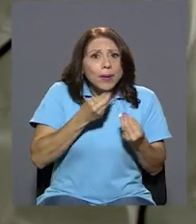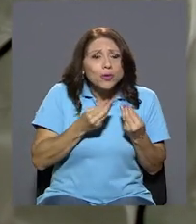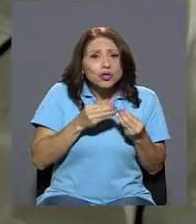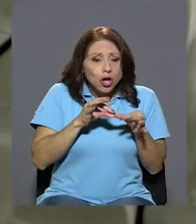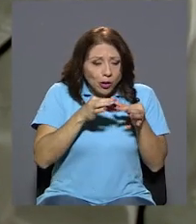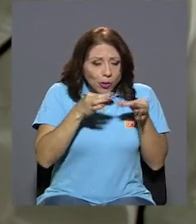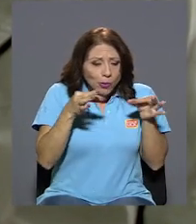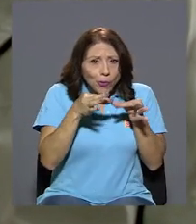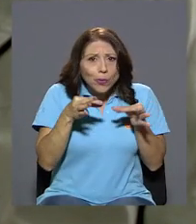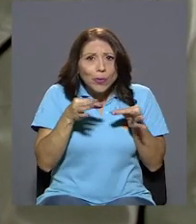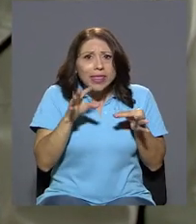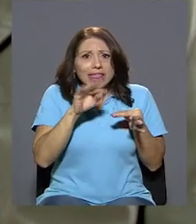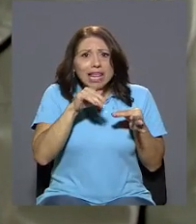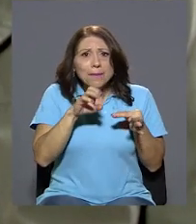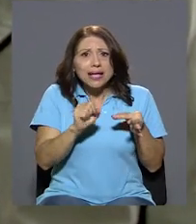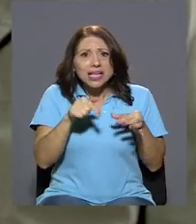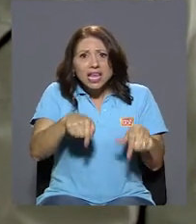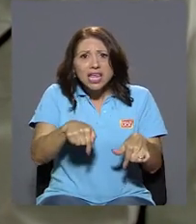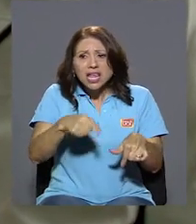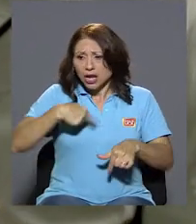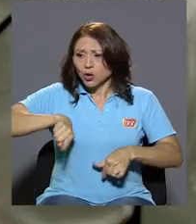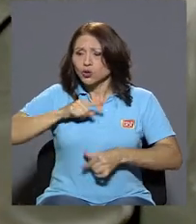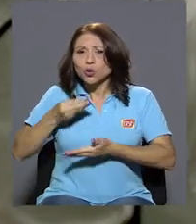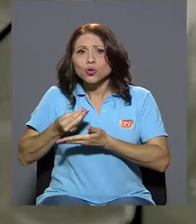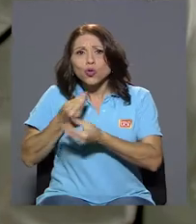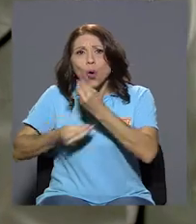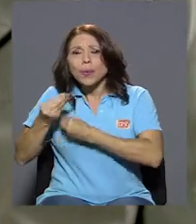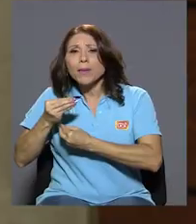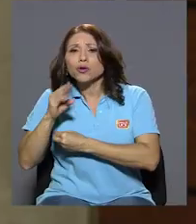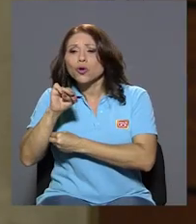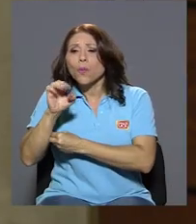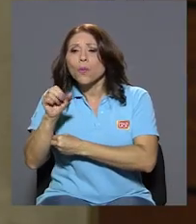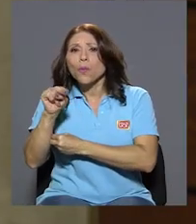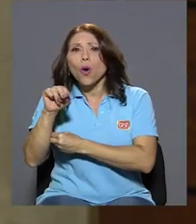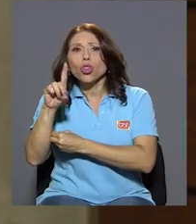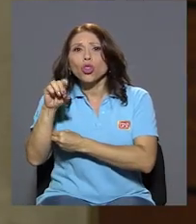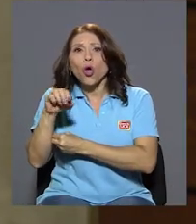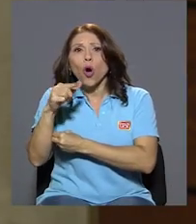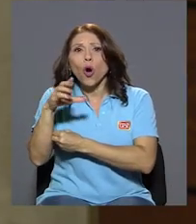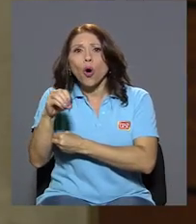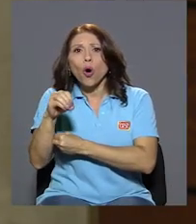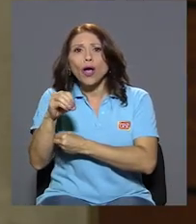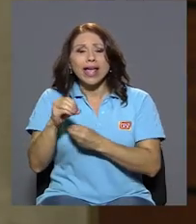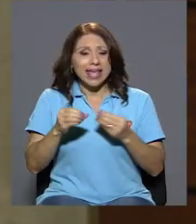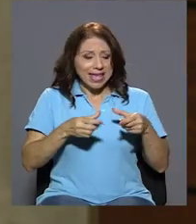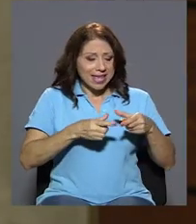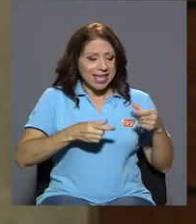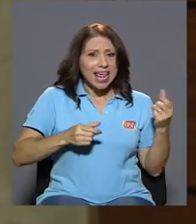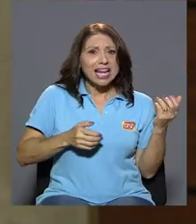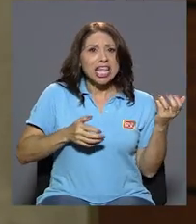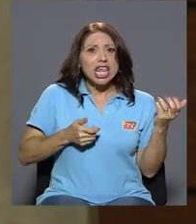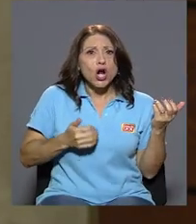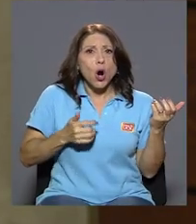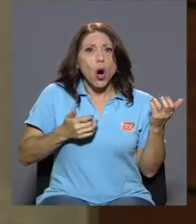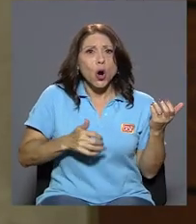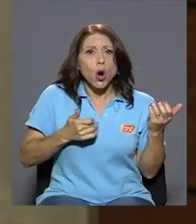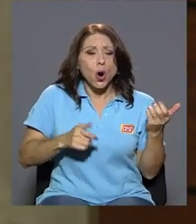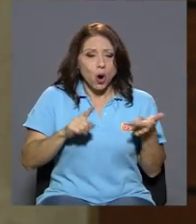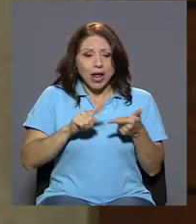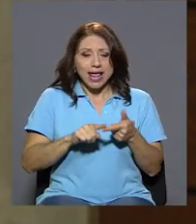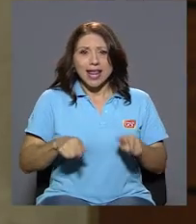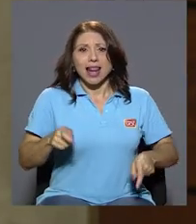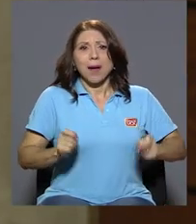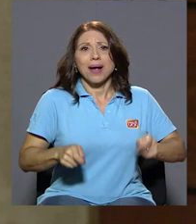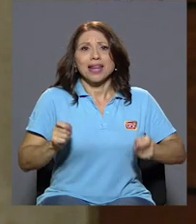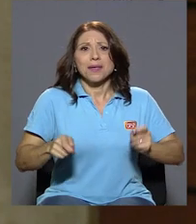mondongo y el congo y la marimba la palabra marimba en en